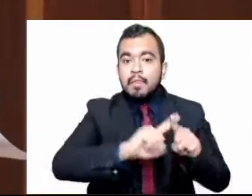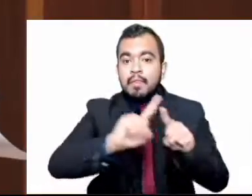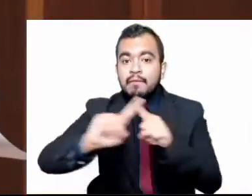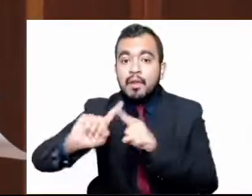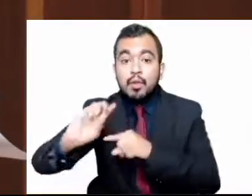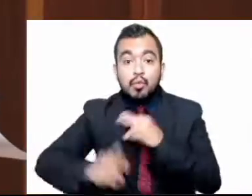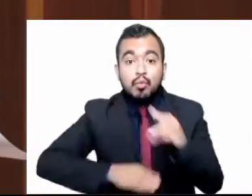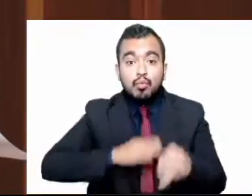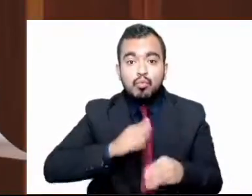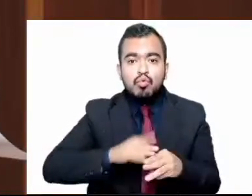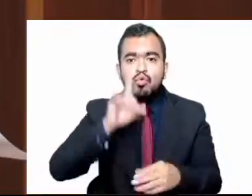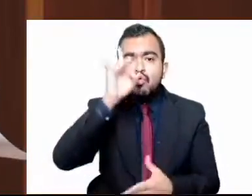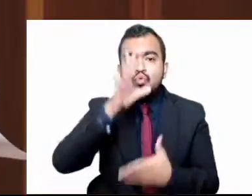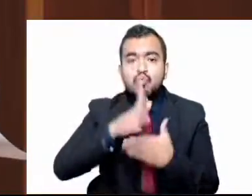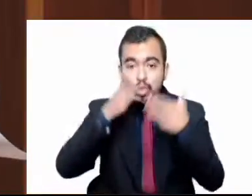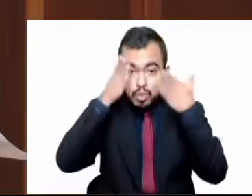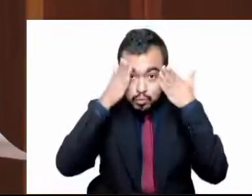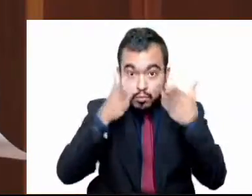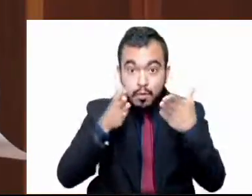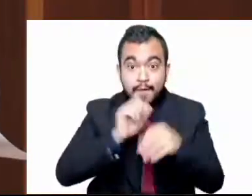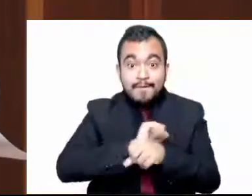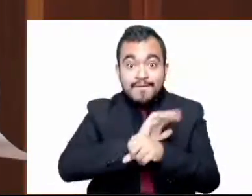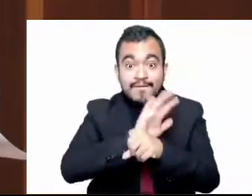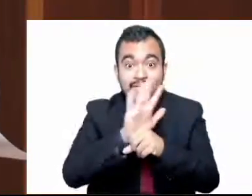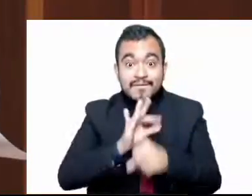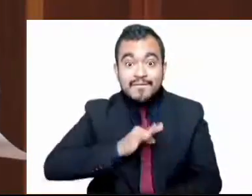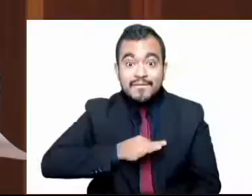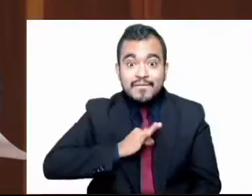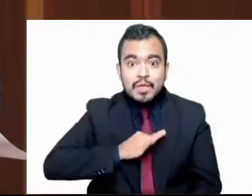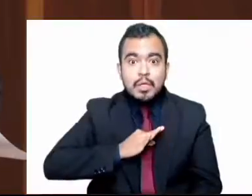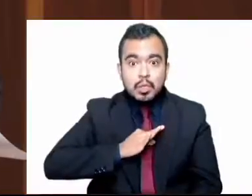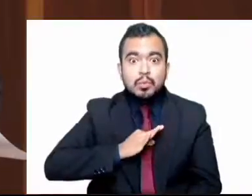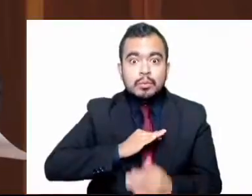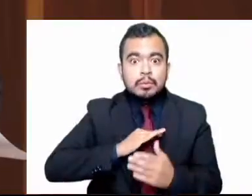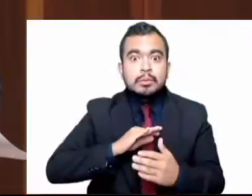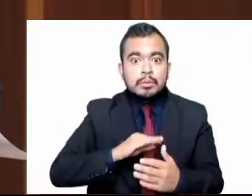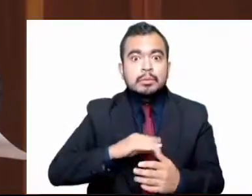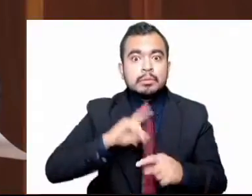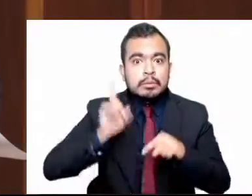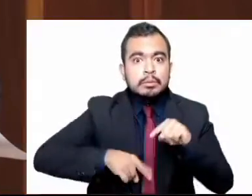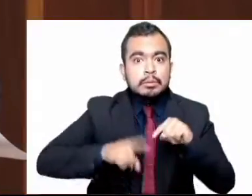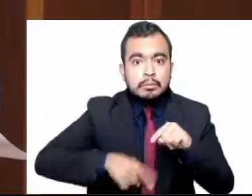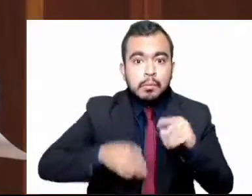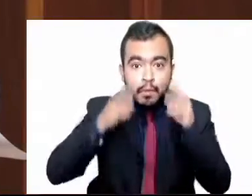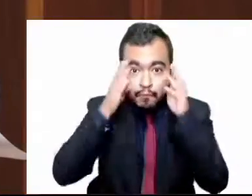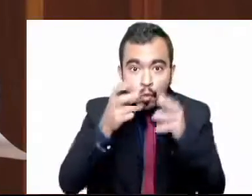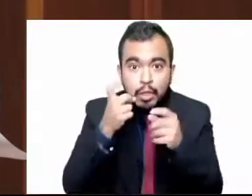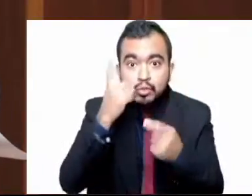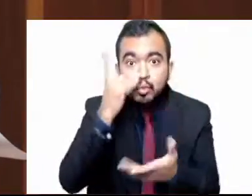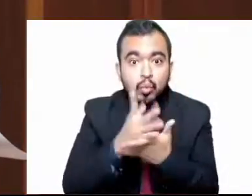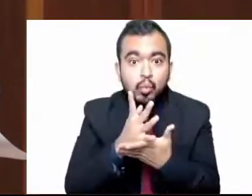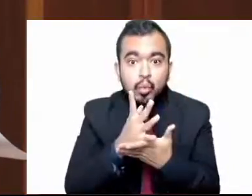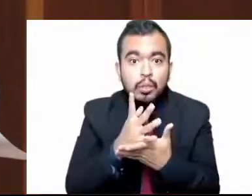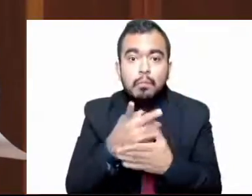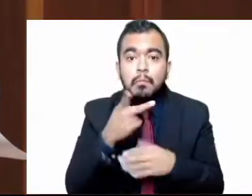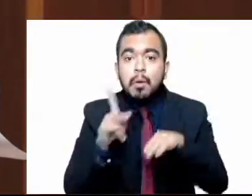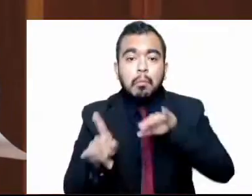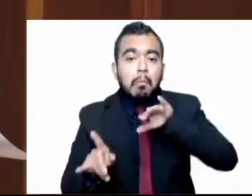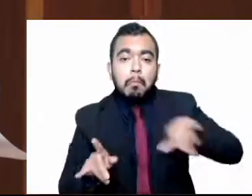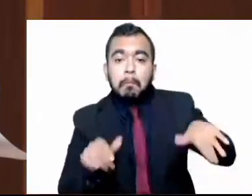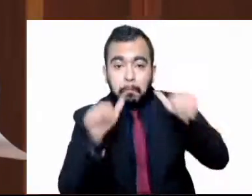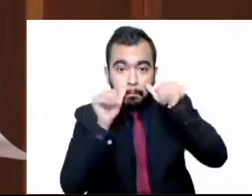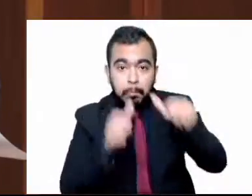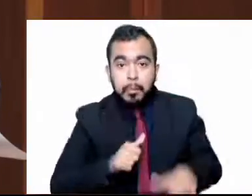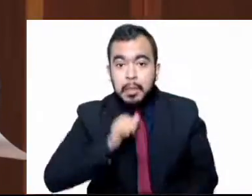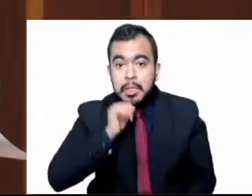en el combate y contención del virus que creó esta pandemia. Sin embargo, habían soslayado por completo este fenómeno, un